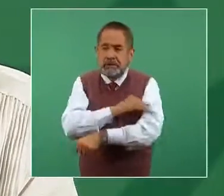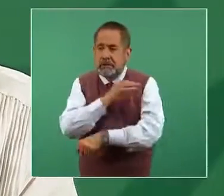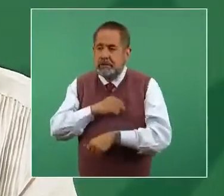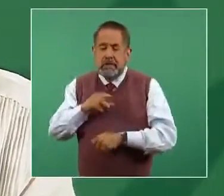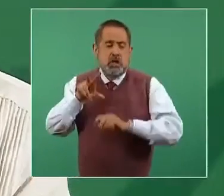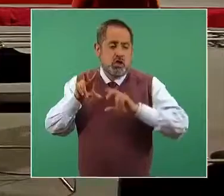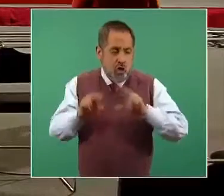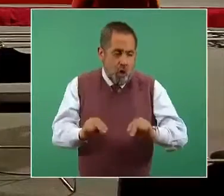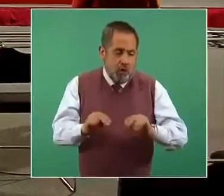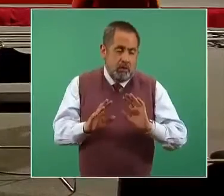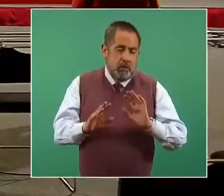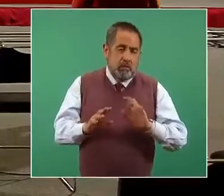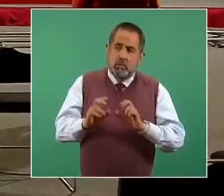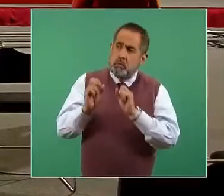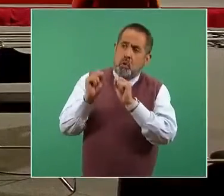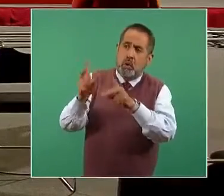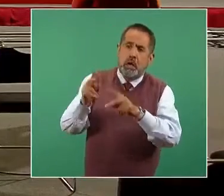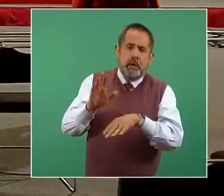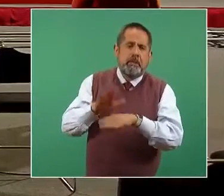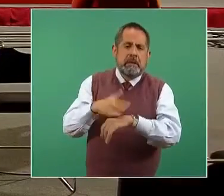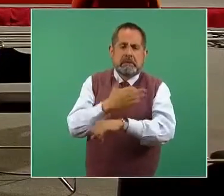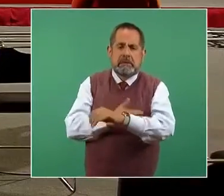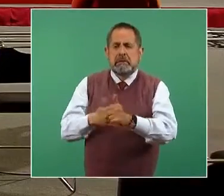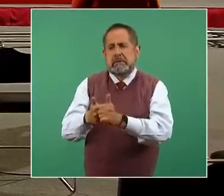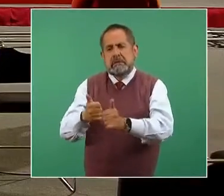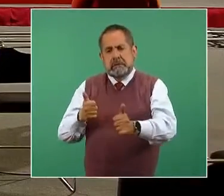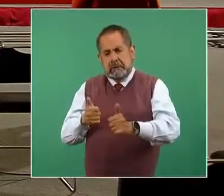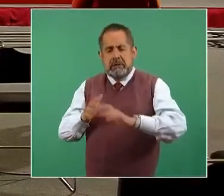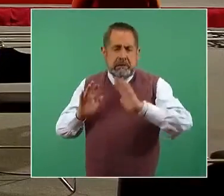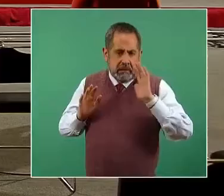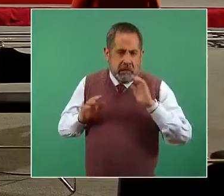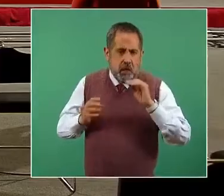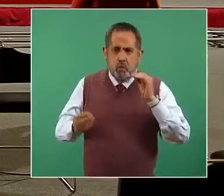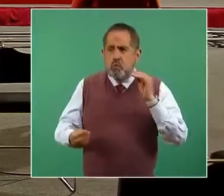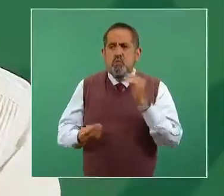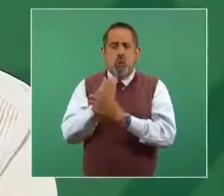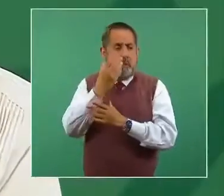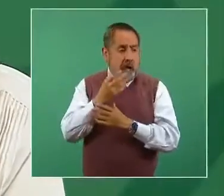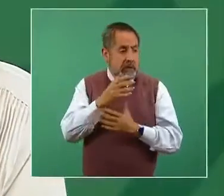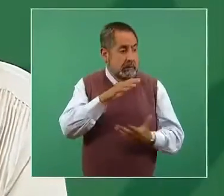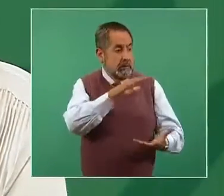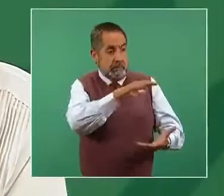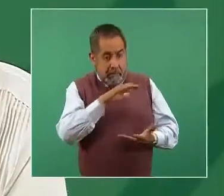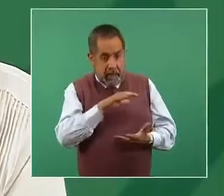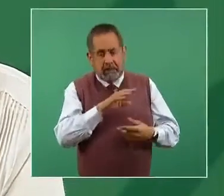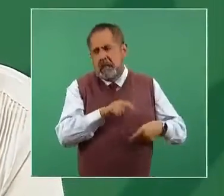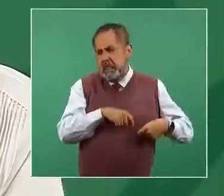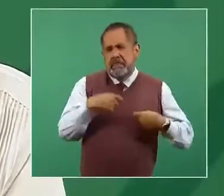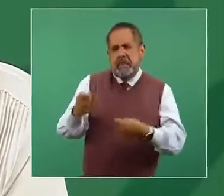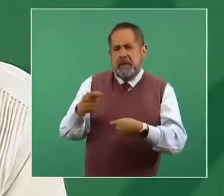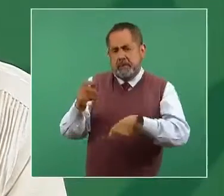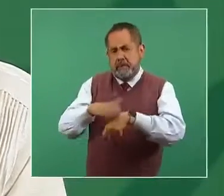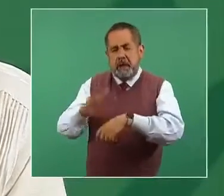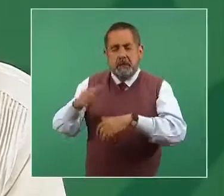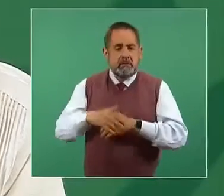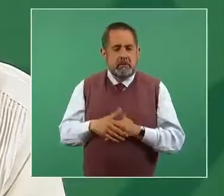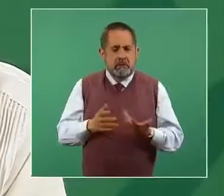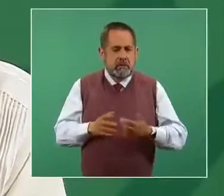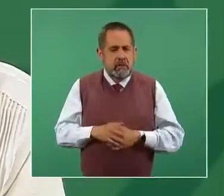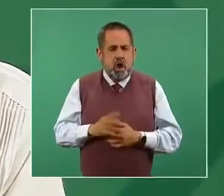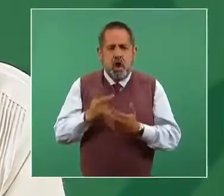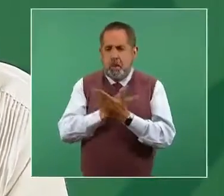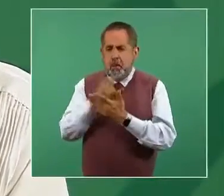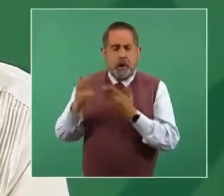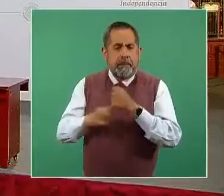Por el momento se atrasará un poco, desde luego cuando lleguen nuevos embarques se les dará vacunas. Y el Programa Nacional